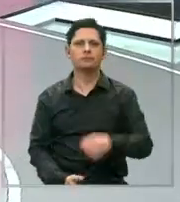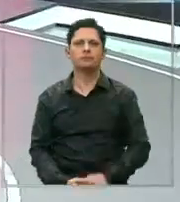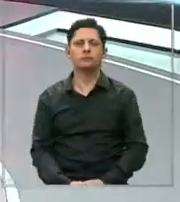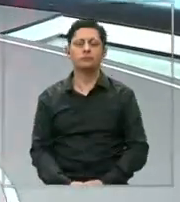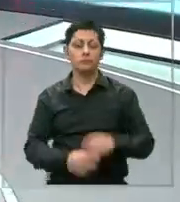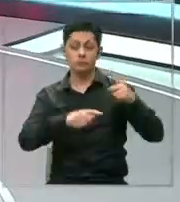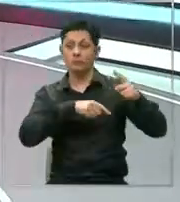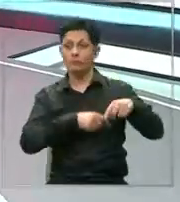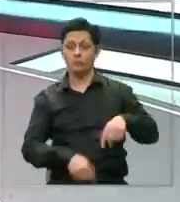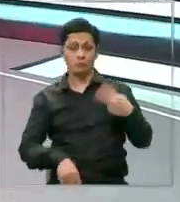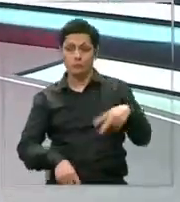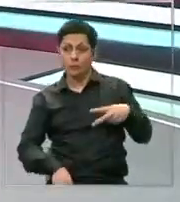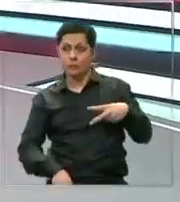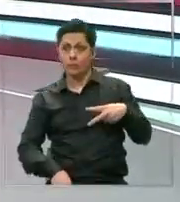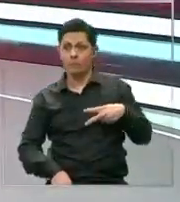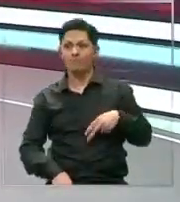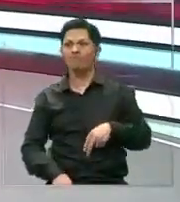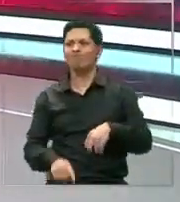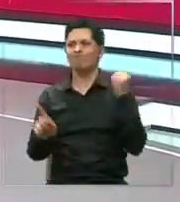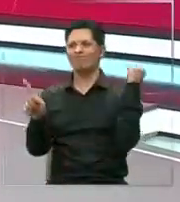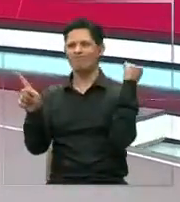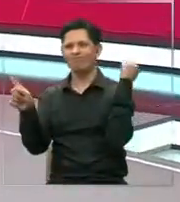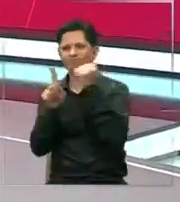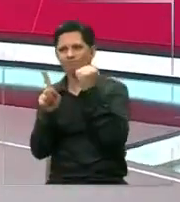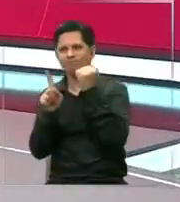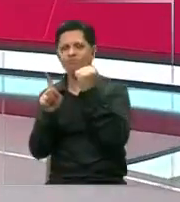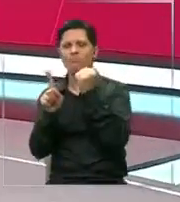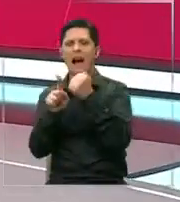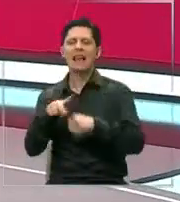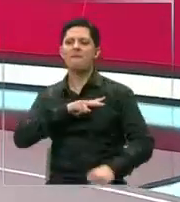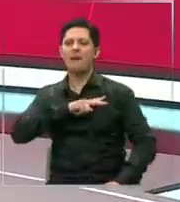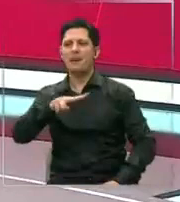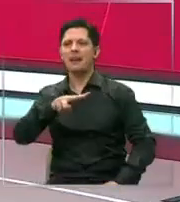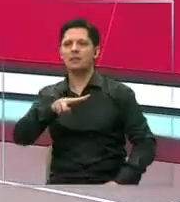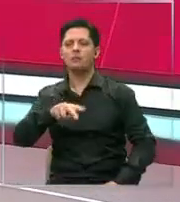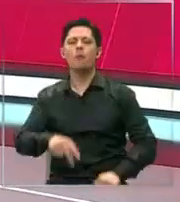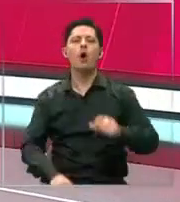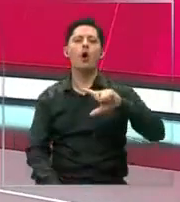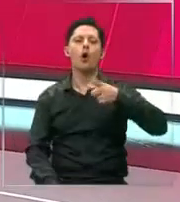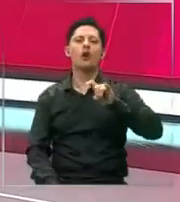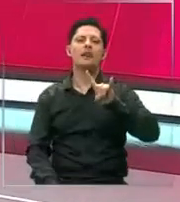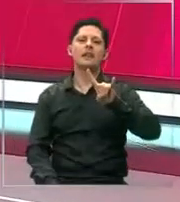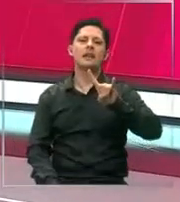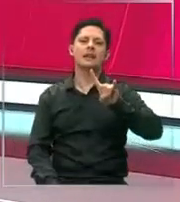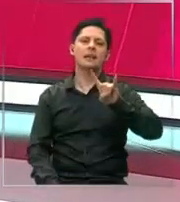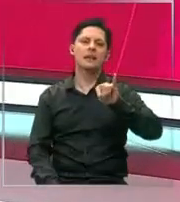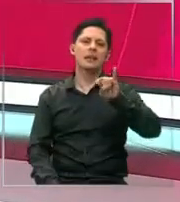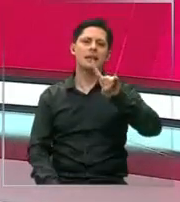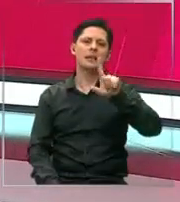Noticia de último minuto, un presunto parricidio se está investigando en Valparaíso. Guillermo, tú nos cuentas.